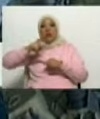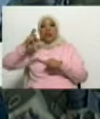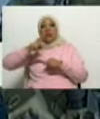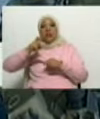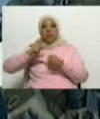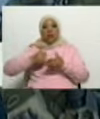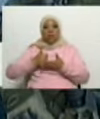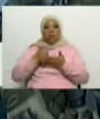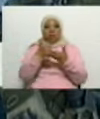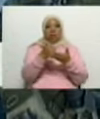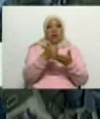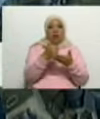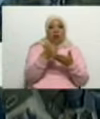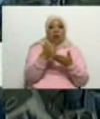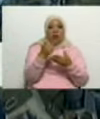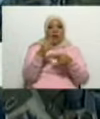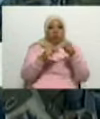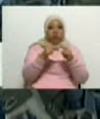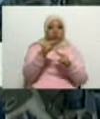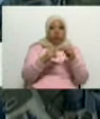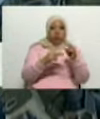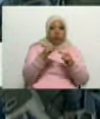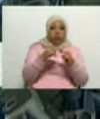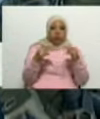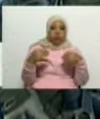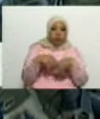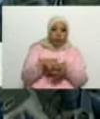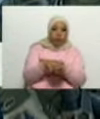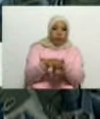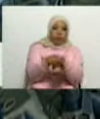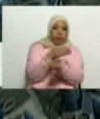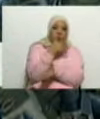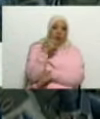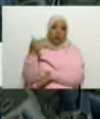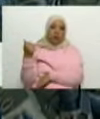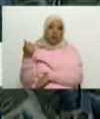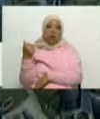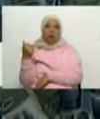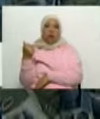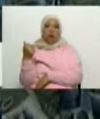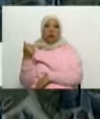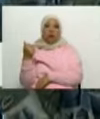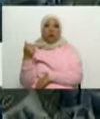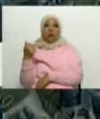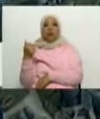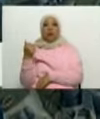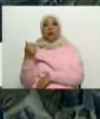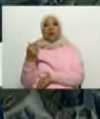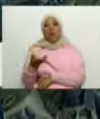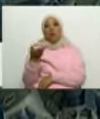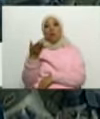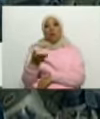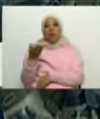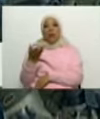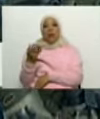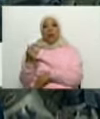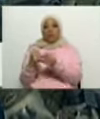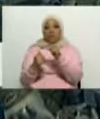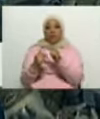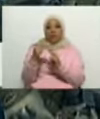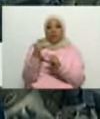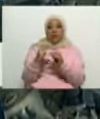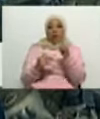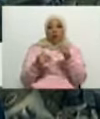necesarios, bueno, para seguir dentro del camino de la integración, la apertura de este puente tan importante para formalizar toda la